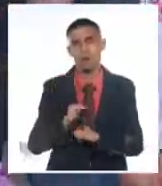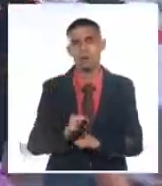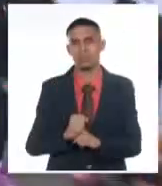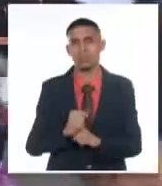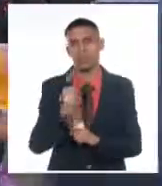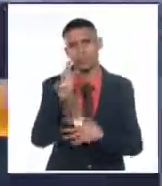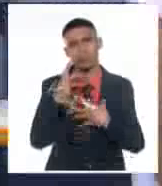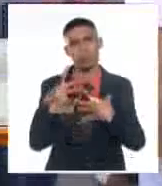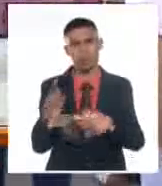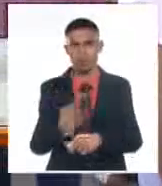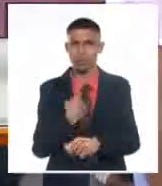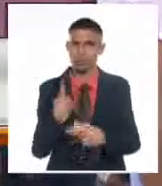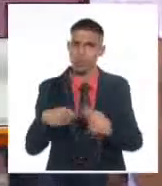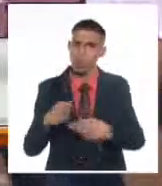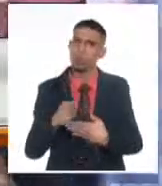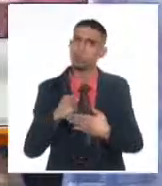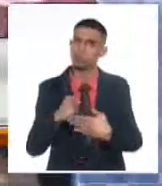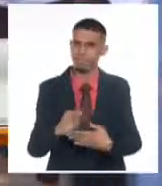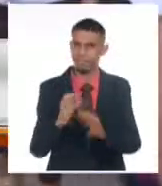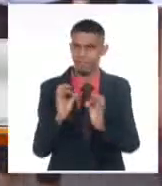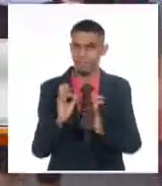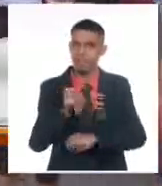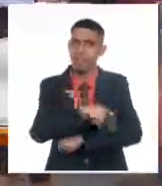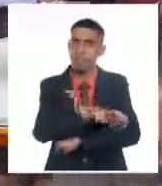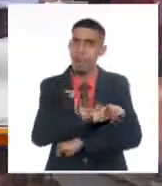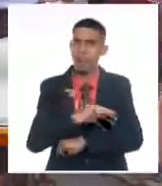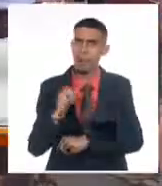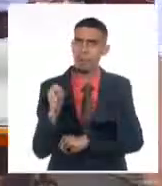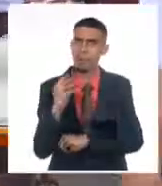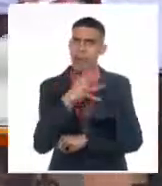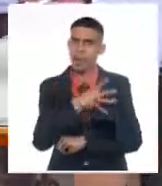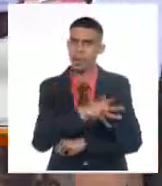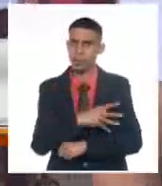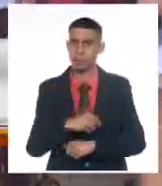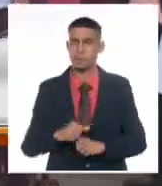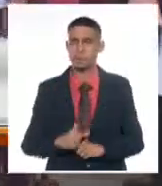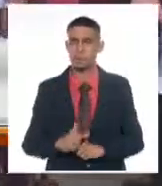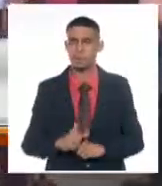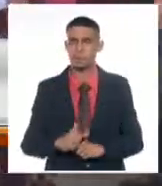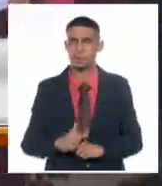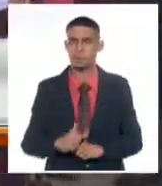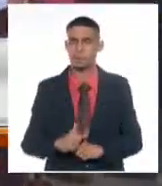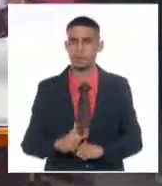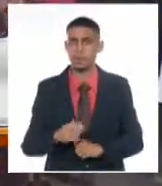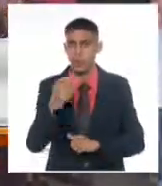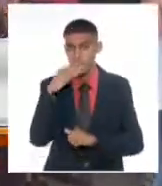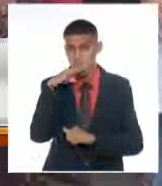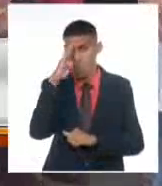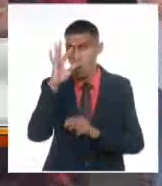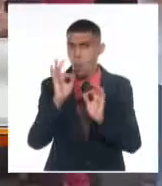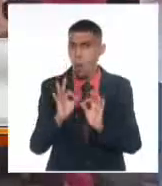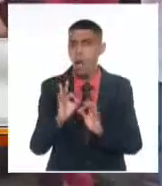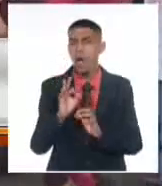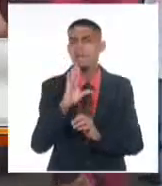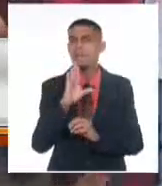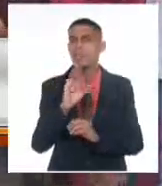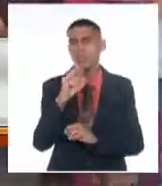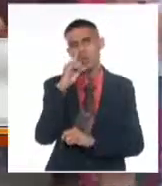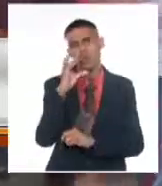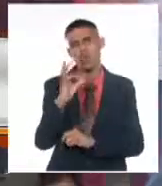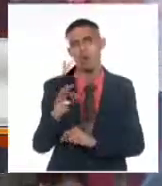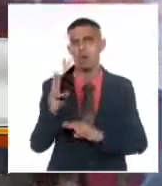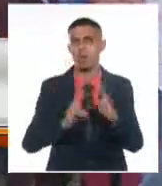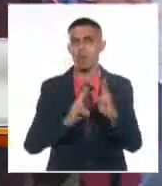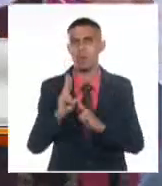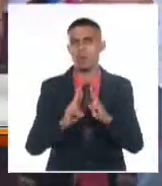palestino porque está teniendo lugar un genocidio a la luz del mundo y la condena de Cuba debe ser permanente, porque Fidel nos enseñó